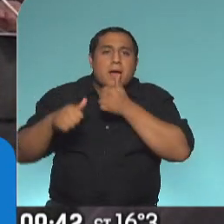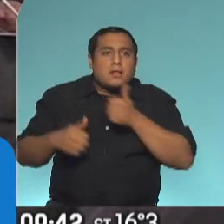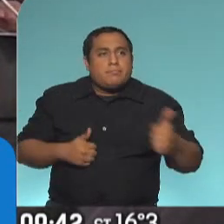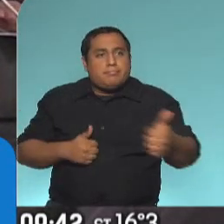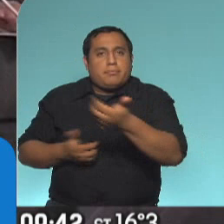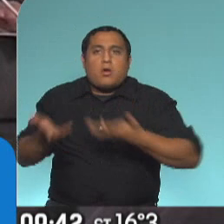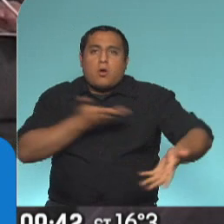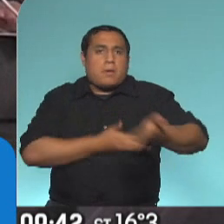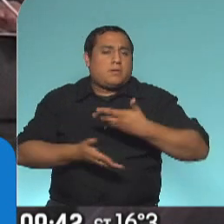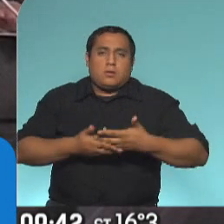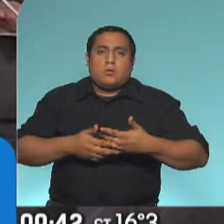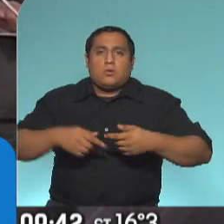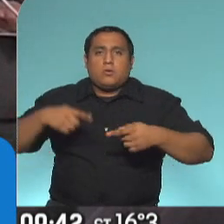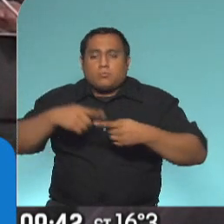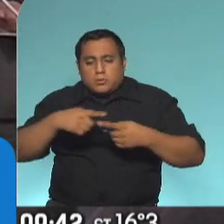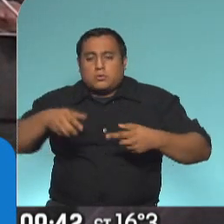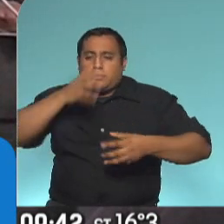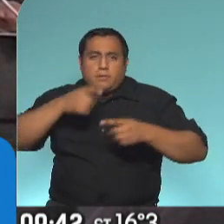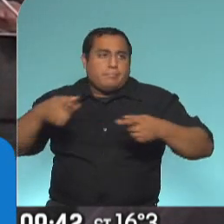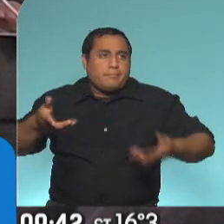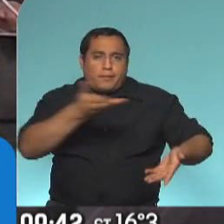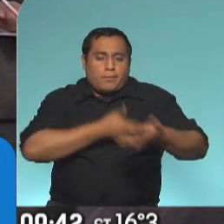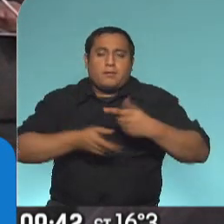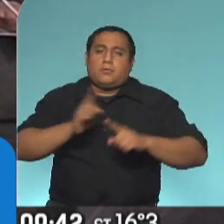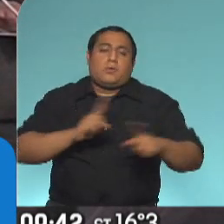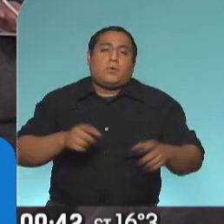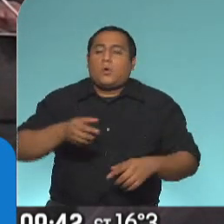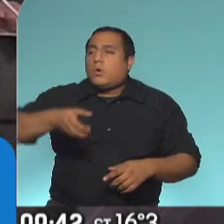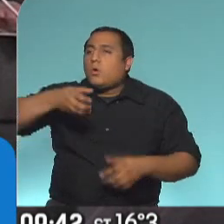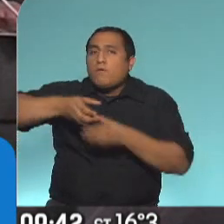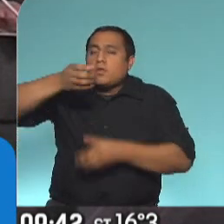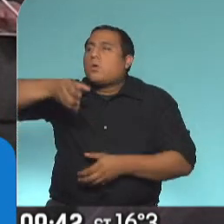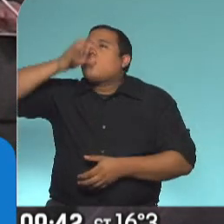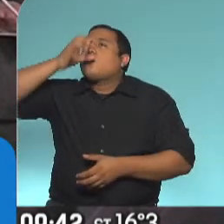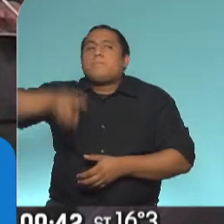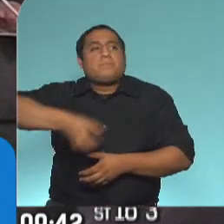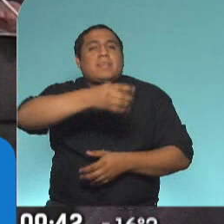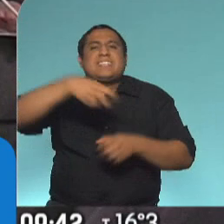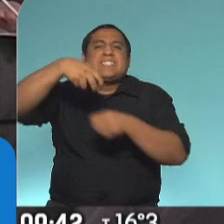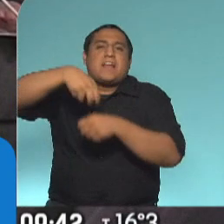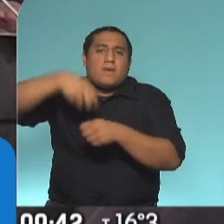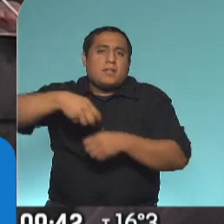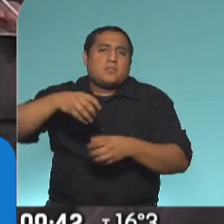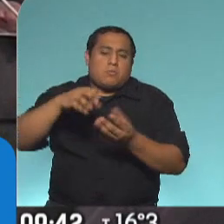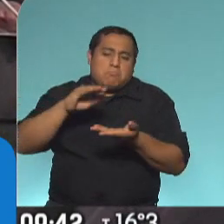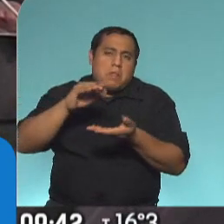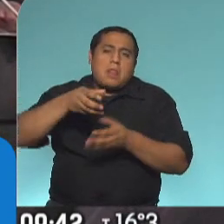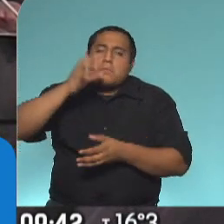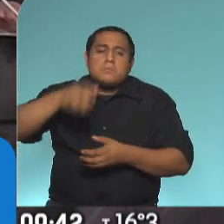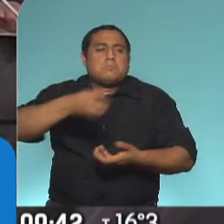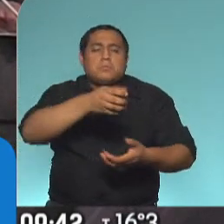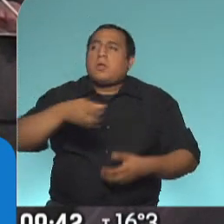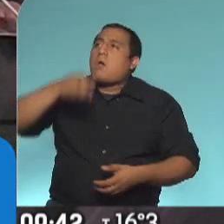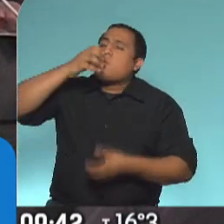la vajilla, ni tomar del pico por ahí de la botella alguna cerveza, alguna latita, no tocarnos la